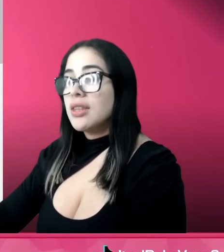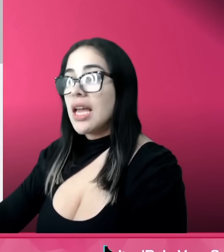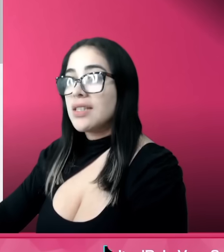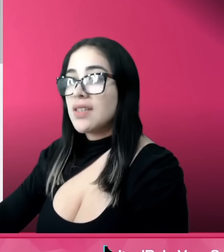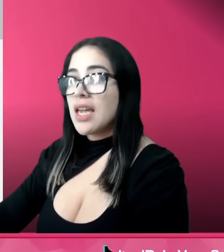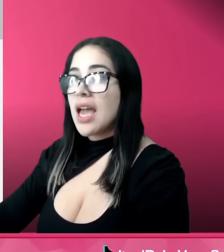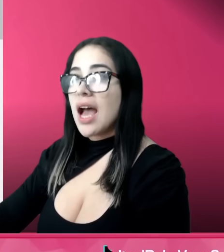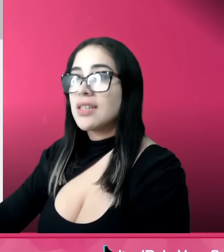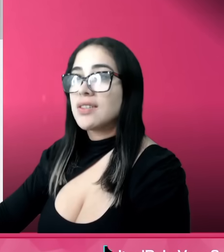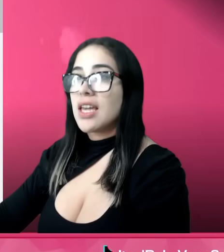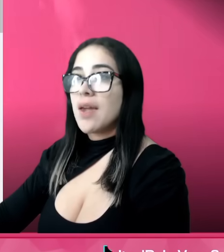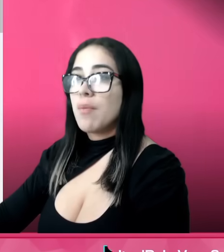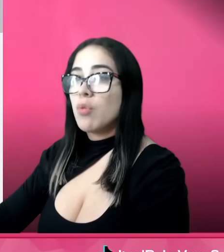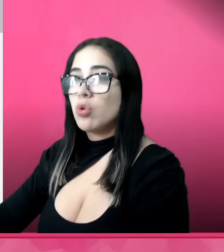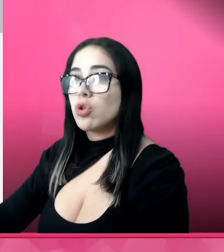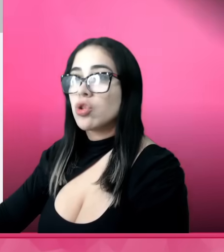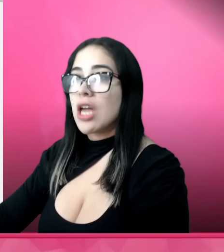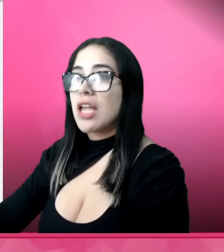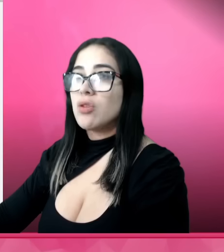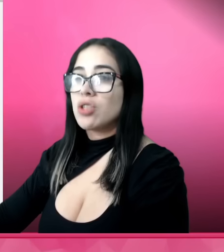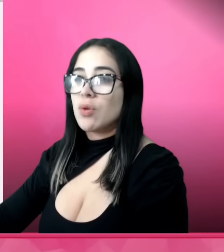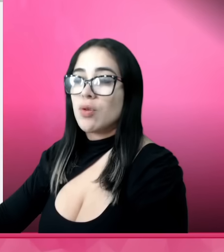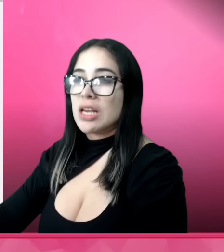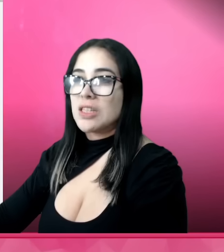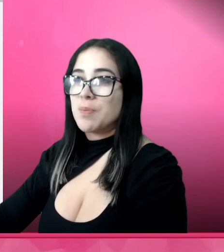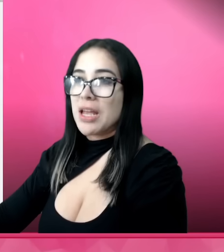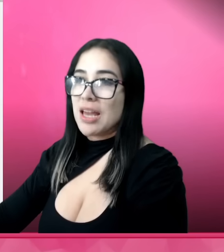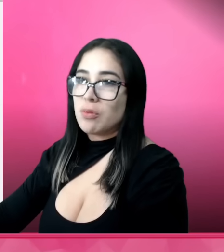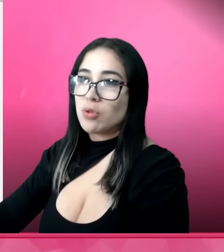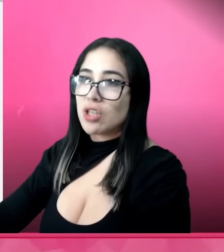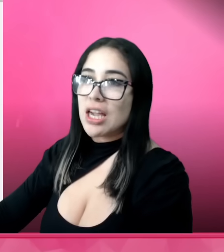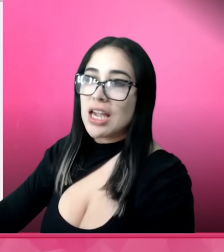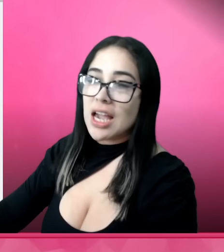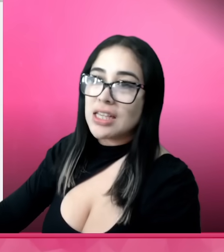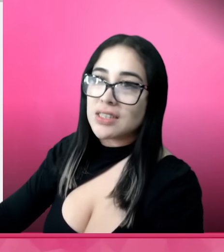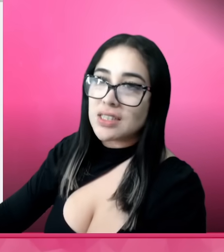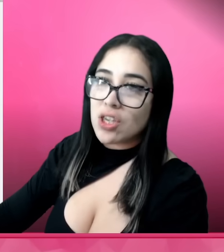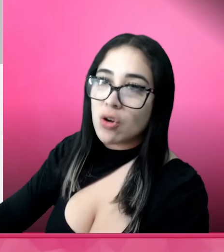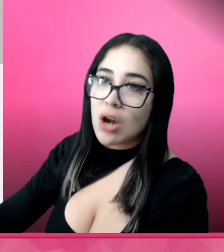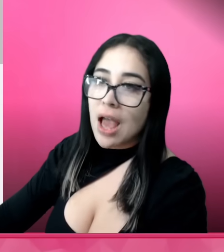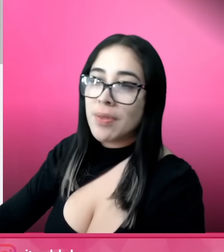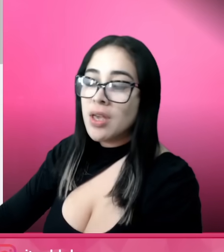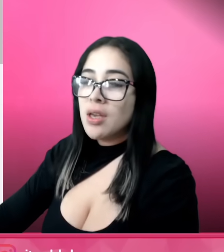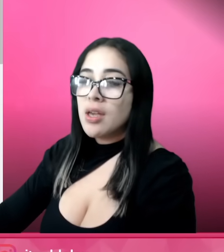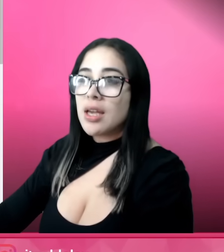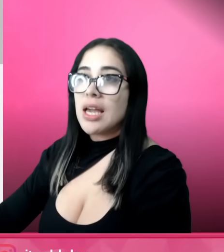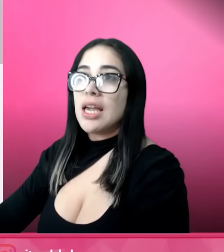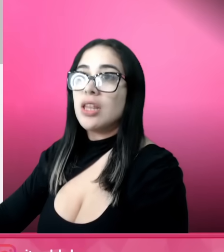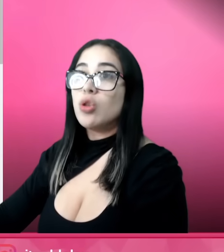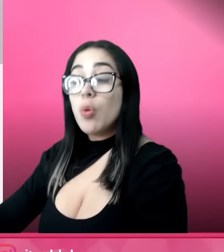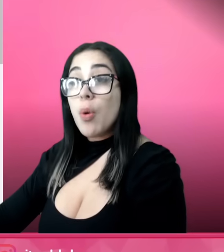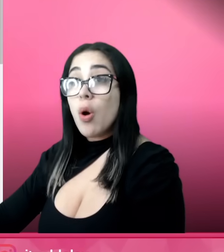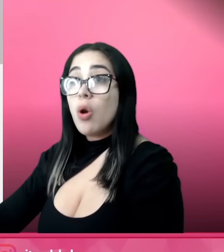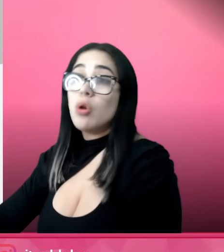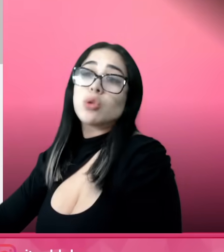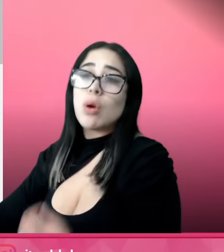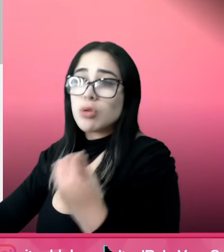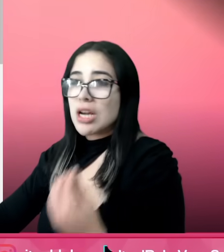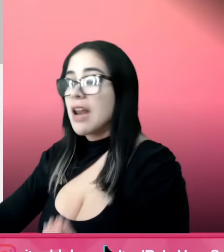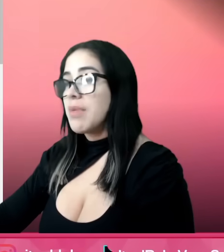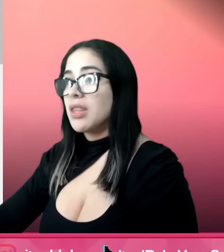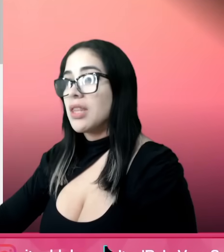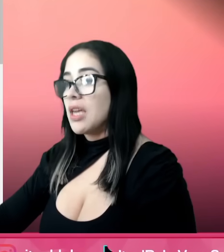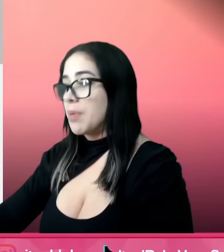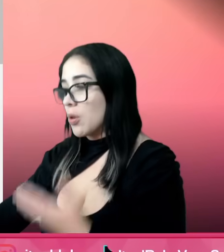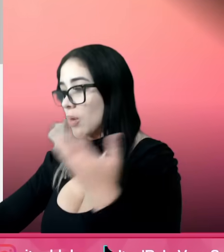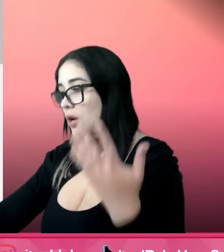desde hace muchos años y bueno Esperemos que esta señora que tuvo los